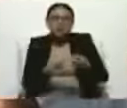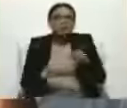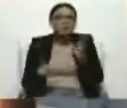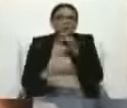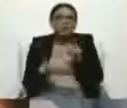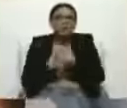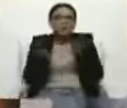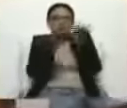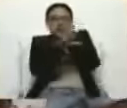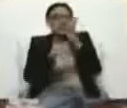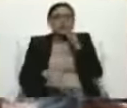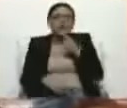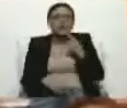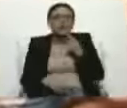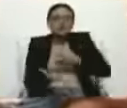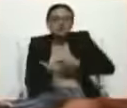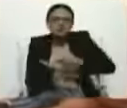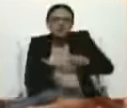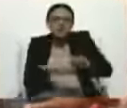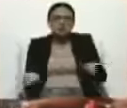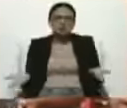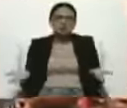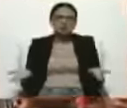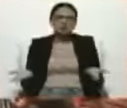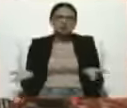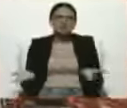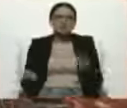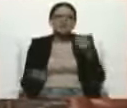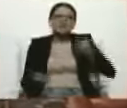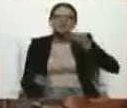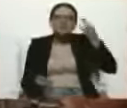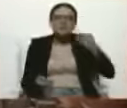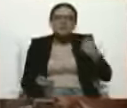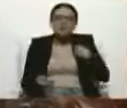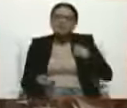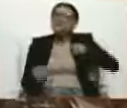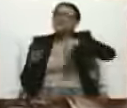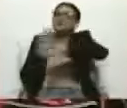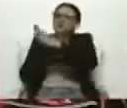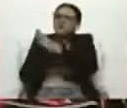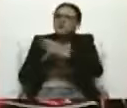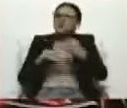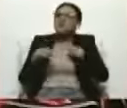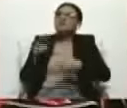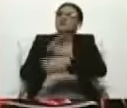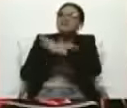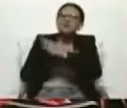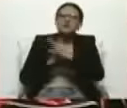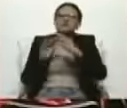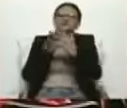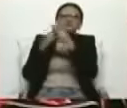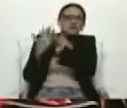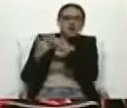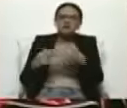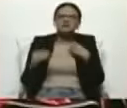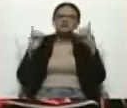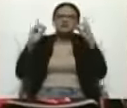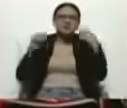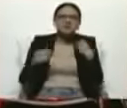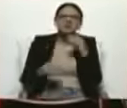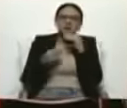Y Héctor lo sabe, Pedro lo sabe, el presidente siempre cuenta, fui para tal lado a visitar unos amigos. De verdad va,